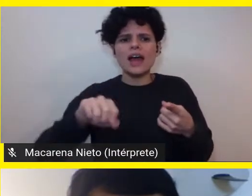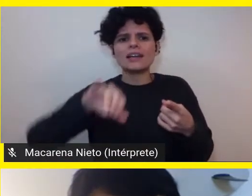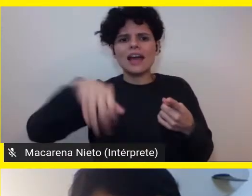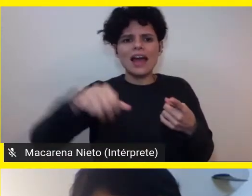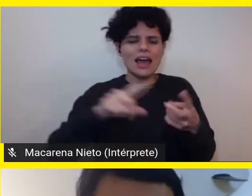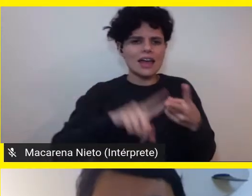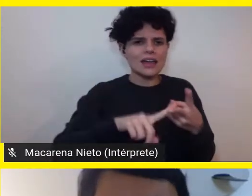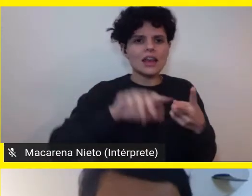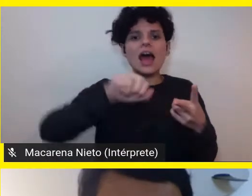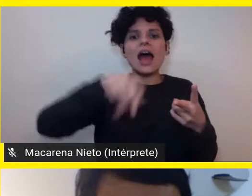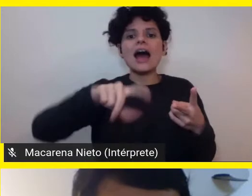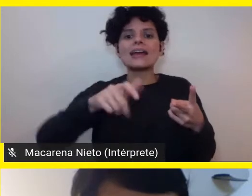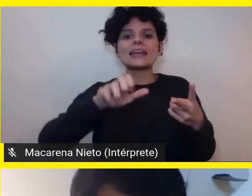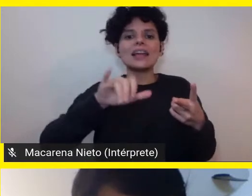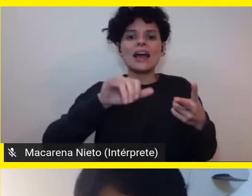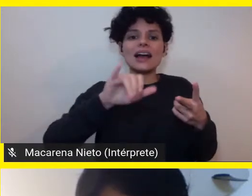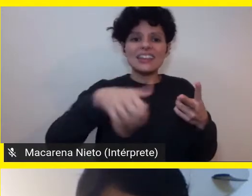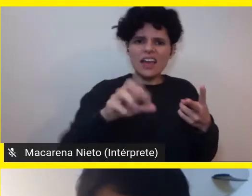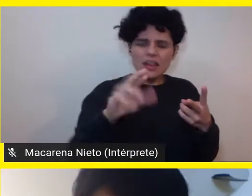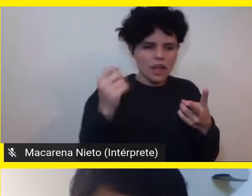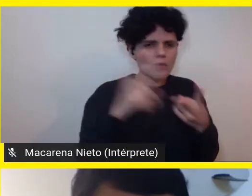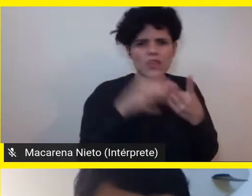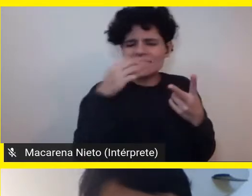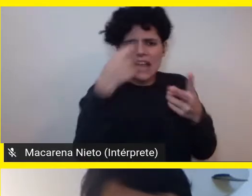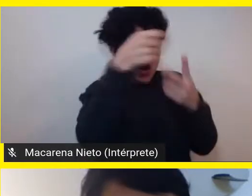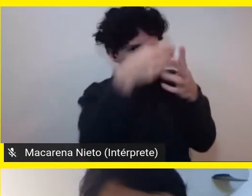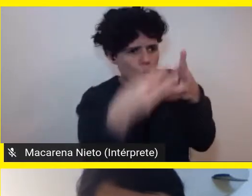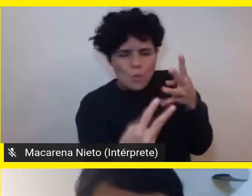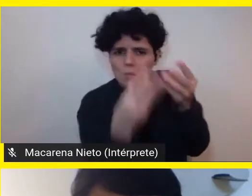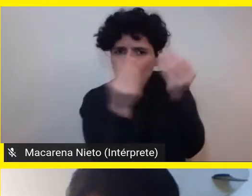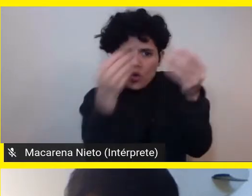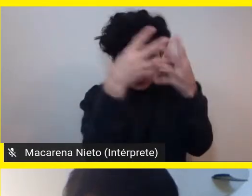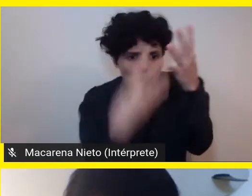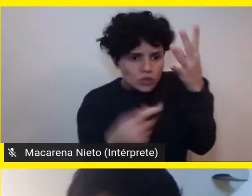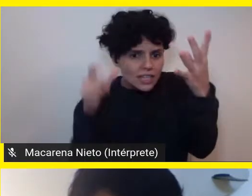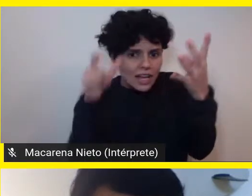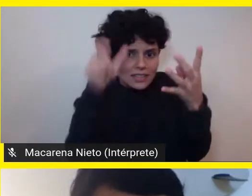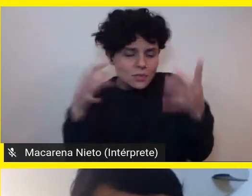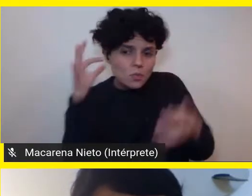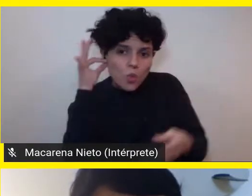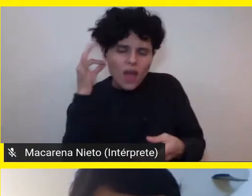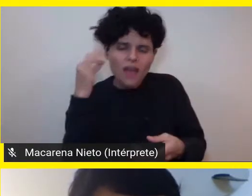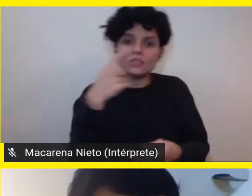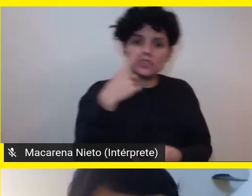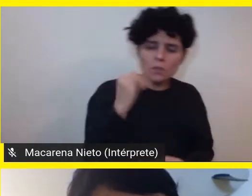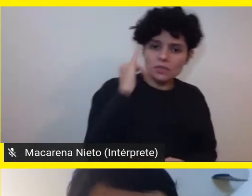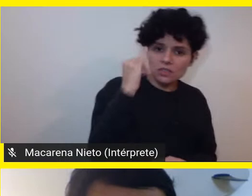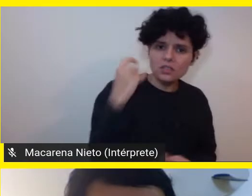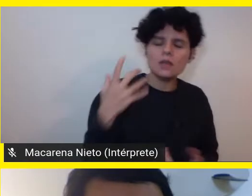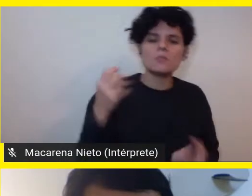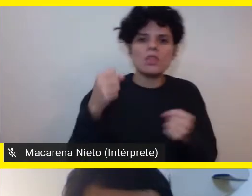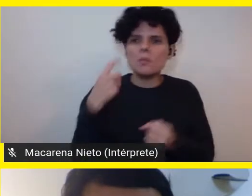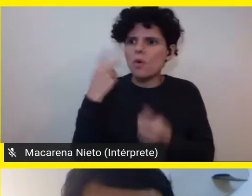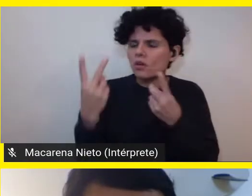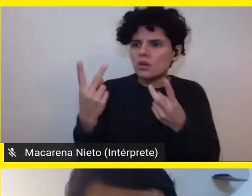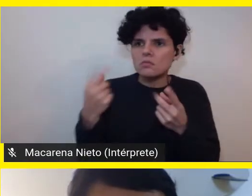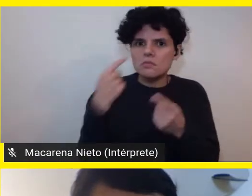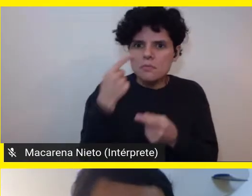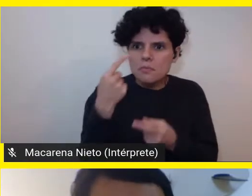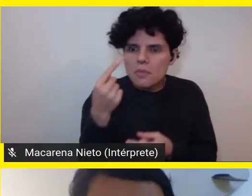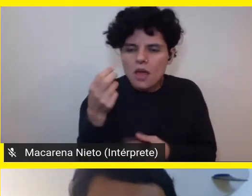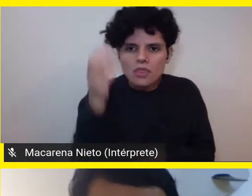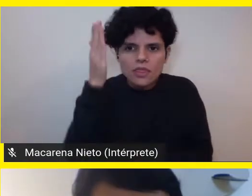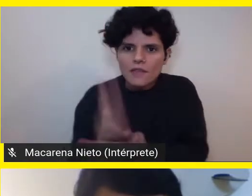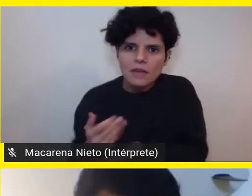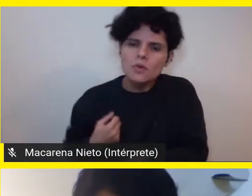nos ha dejado, por mencionar solo algunas. Son muchas las personas, que mujeres y hombres, de las cuales nosotros podemos aprender que hay que persistir,